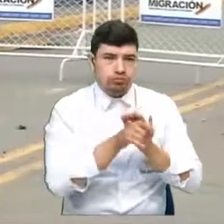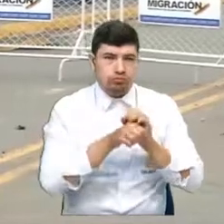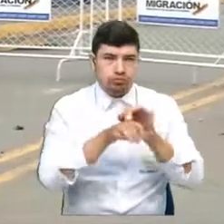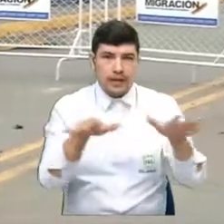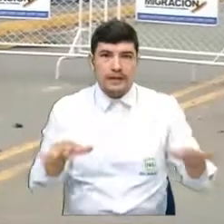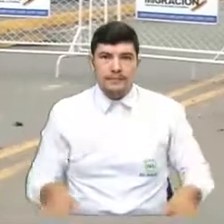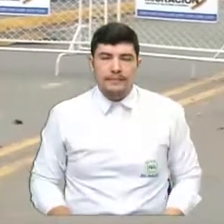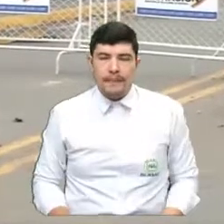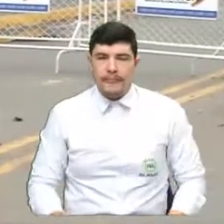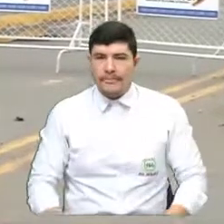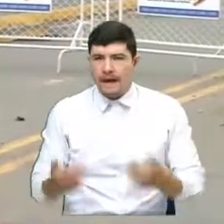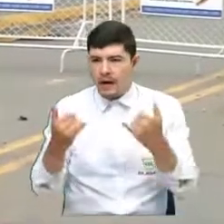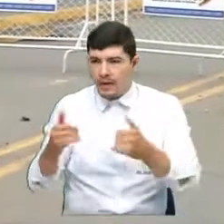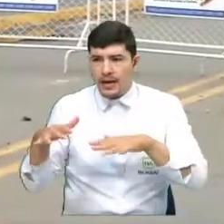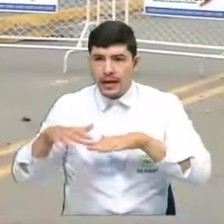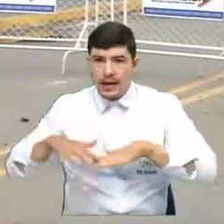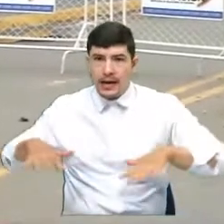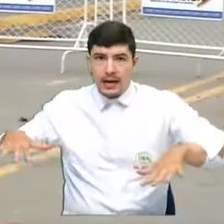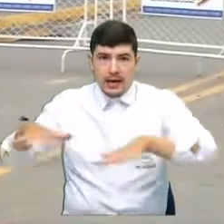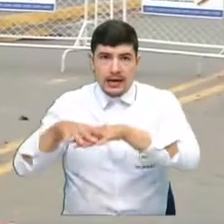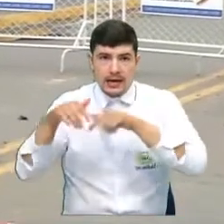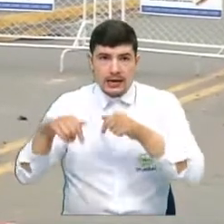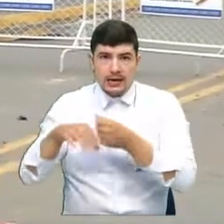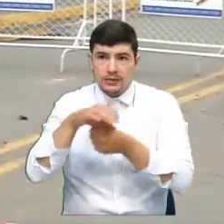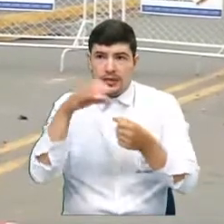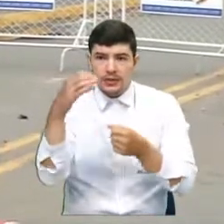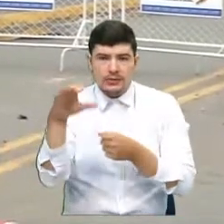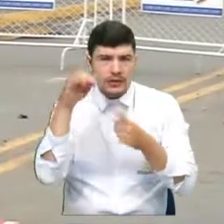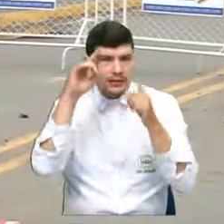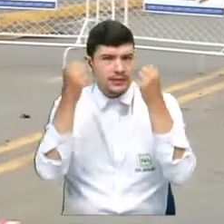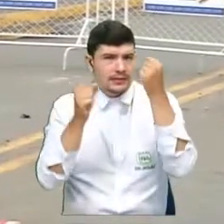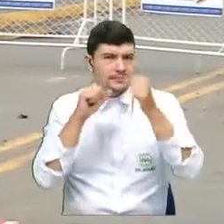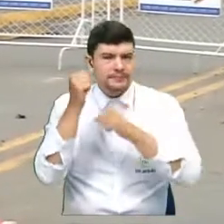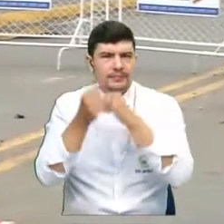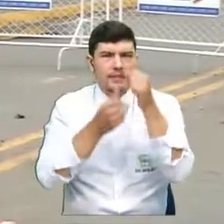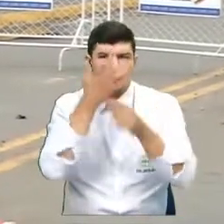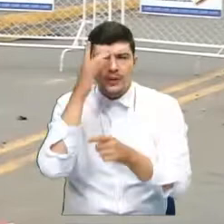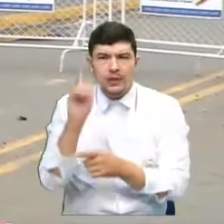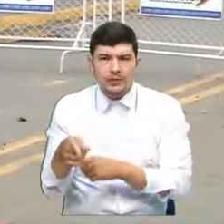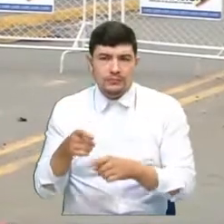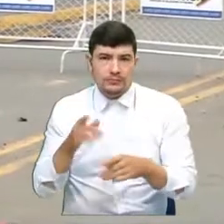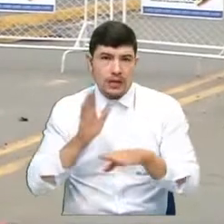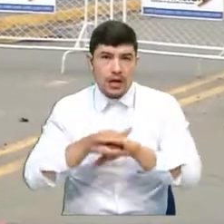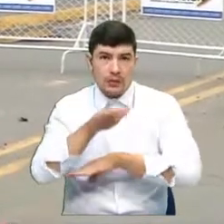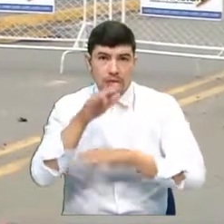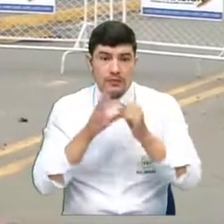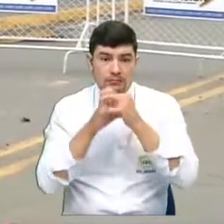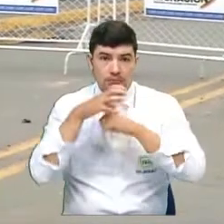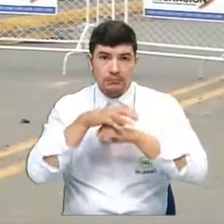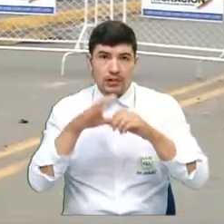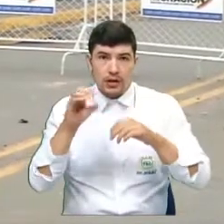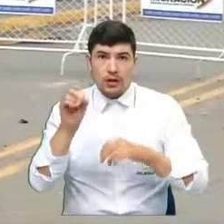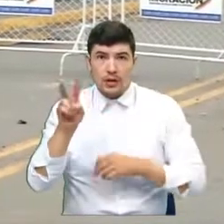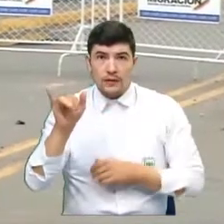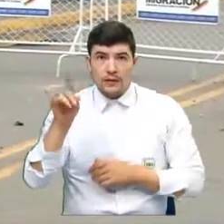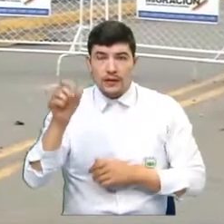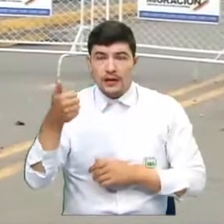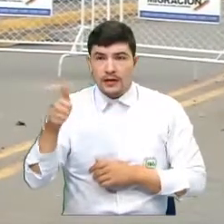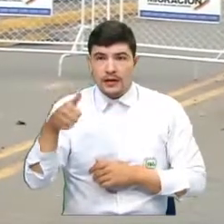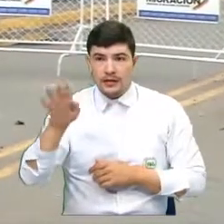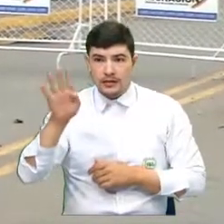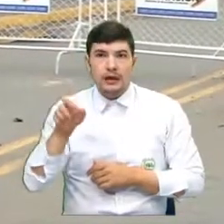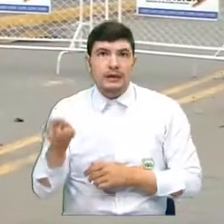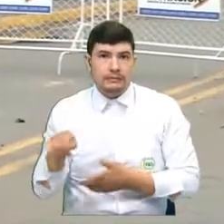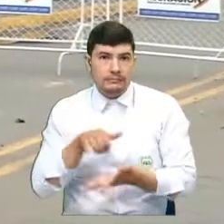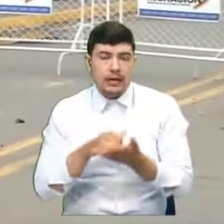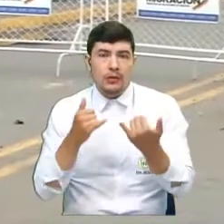muy bien hay un ambiente de incertidumbre en la zona de frontera por lo que ha generado el kobe 19 a nivel mundial esta pandemia que fue declarada por la